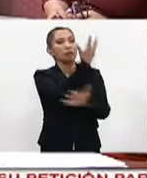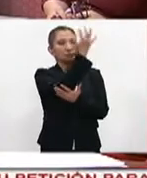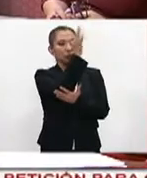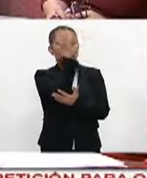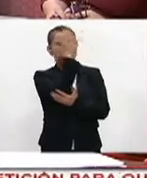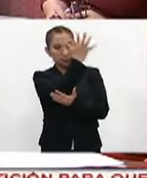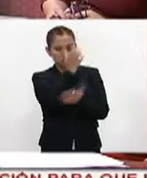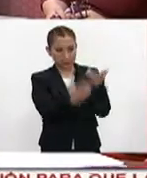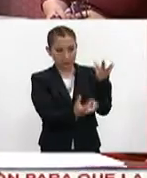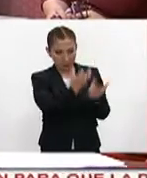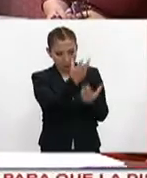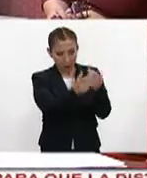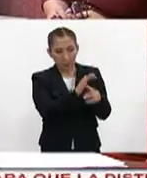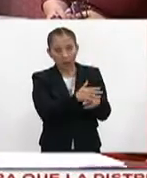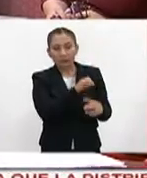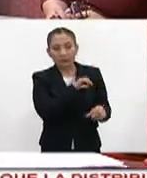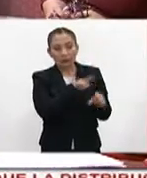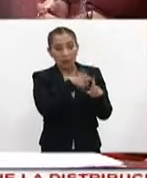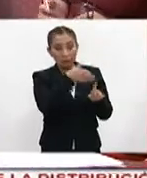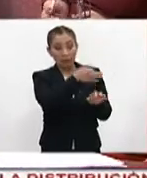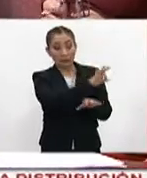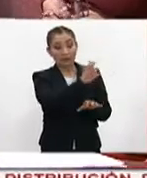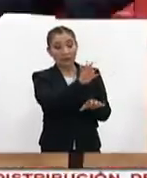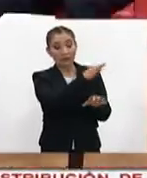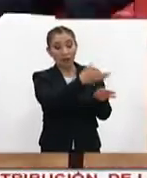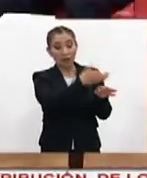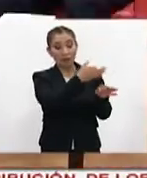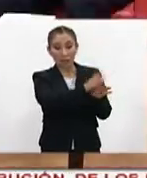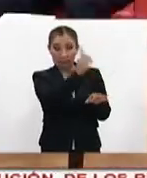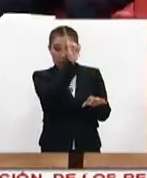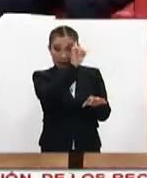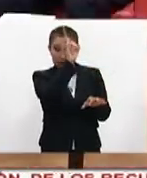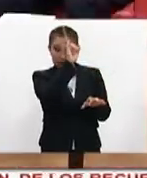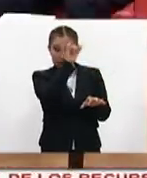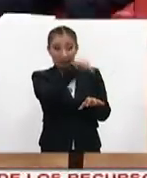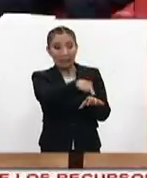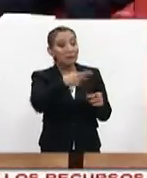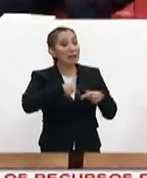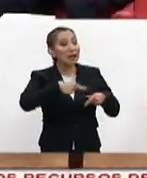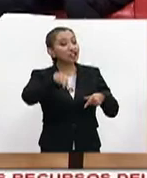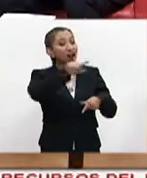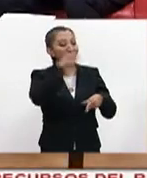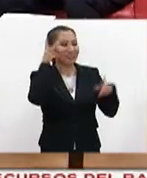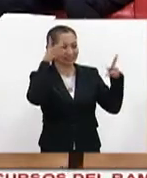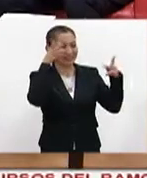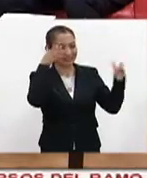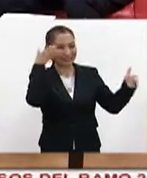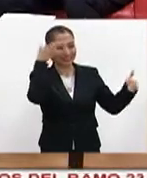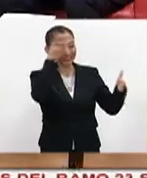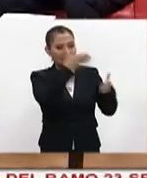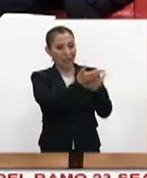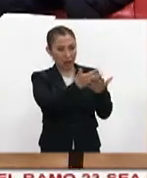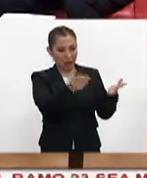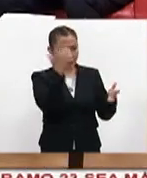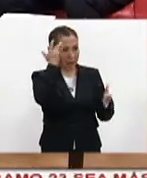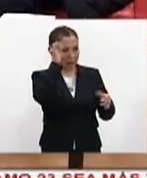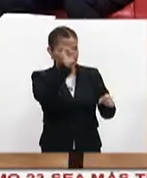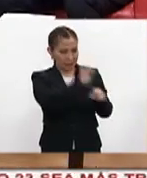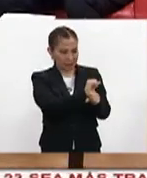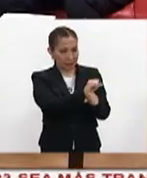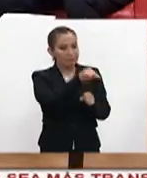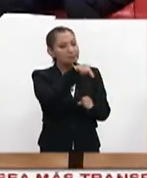provocar un incendio. Particularmente en esta fecha es recomendable que las personas cuando salgan, ahora en Semana